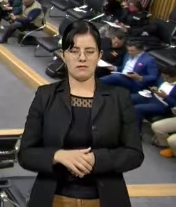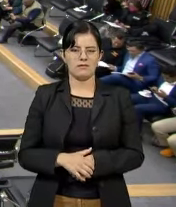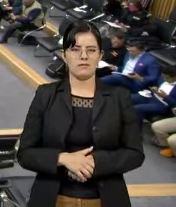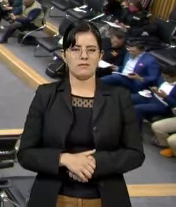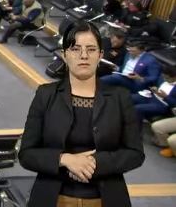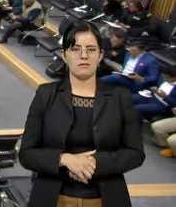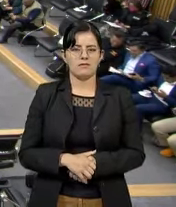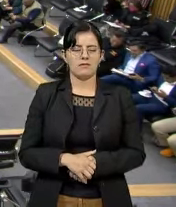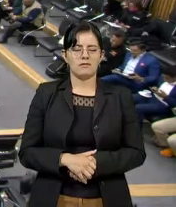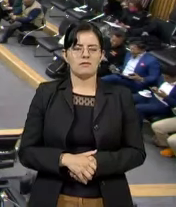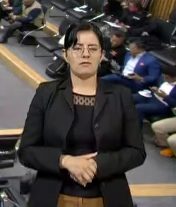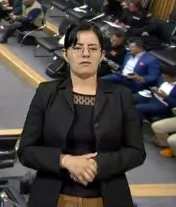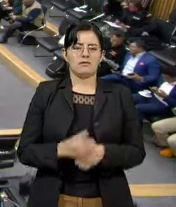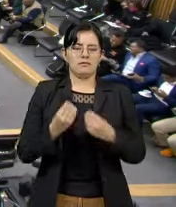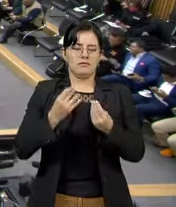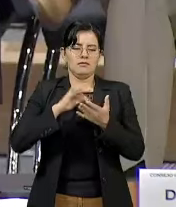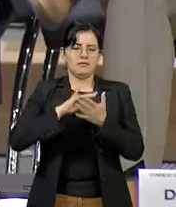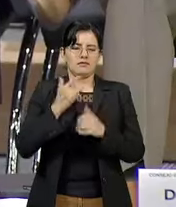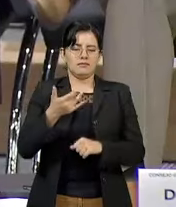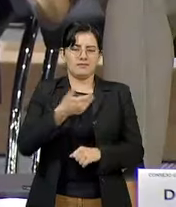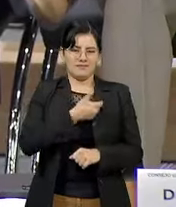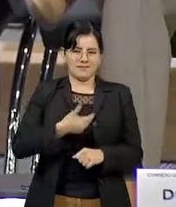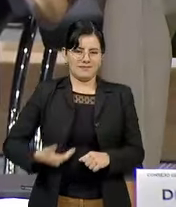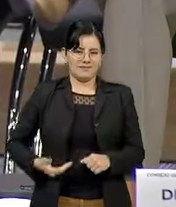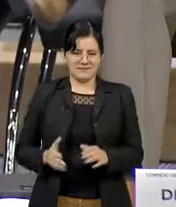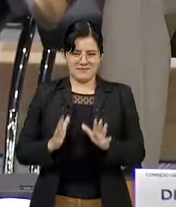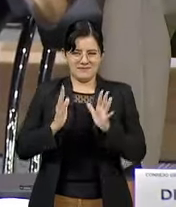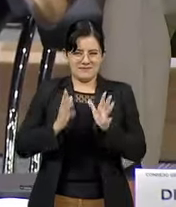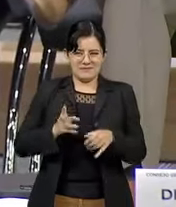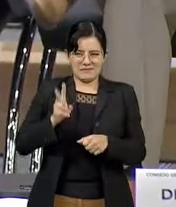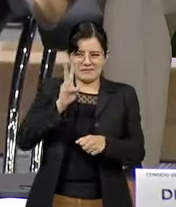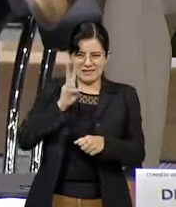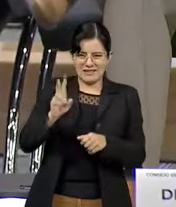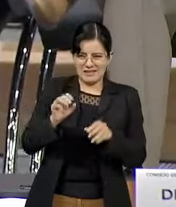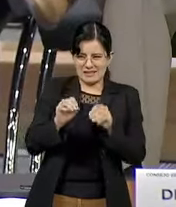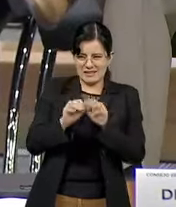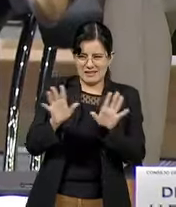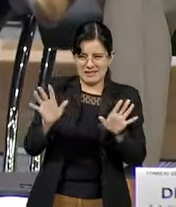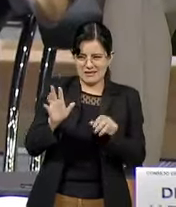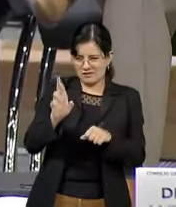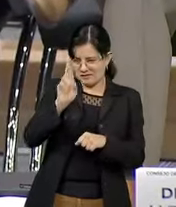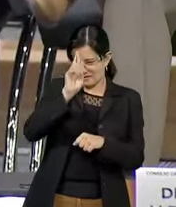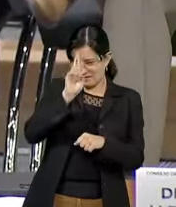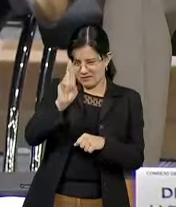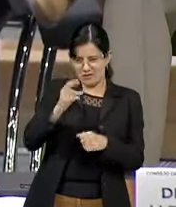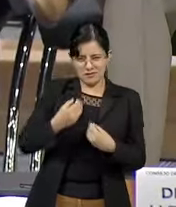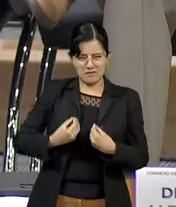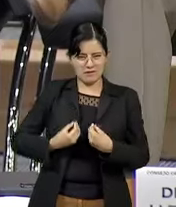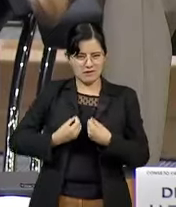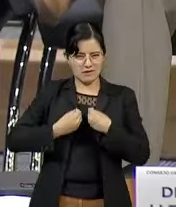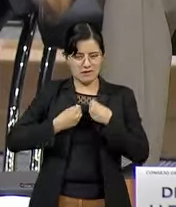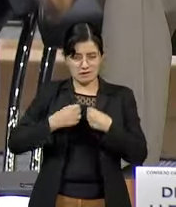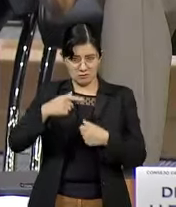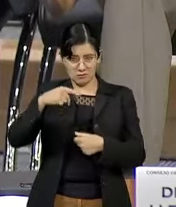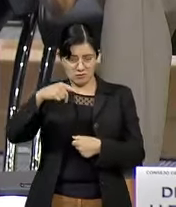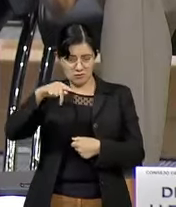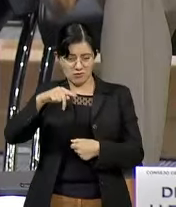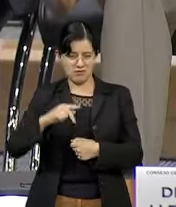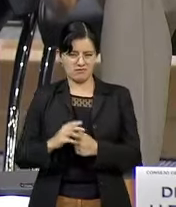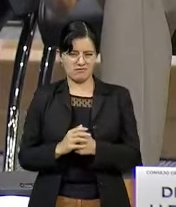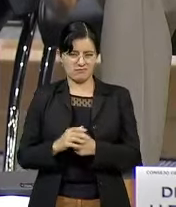queda ha quedado patente el día de hoy que el respeto a la vida no es lo